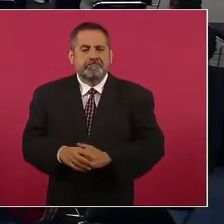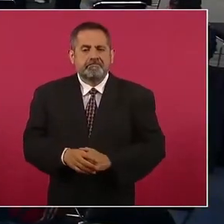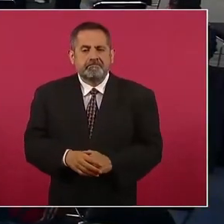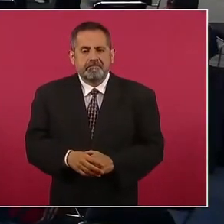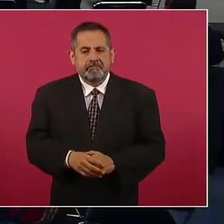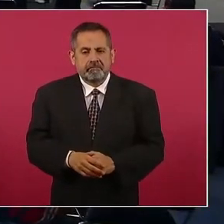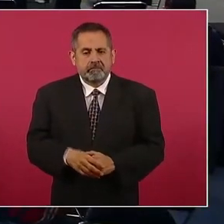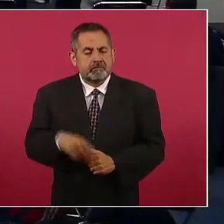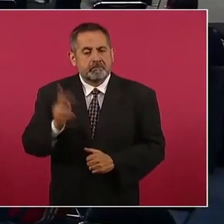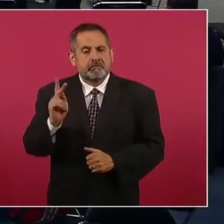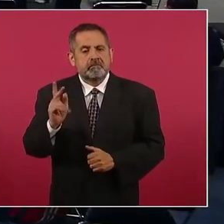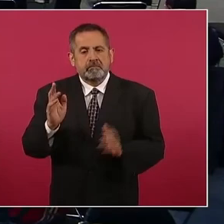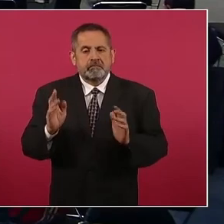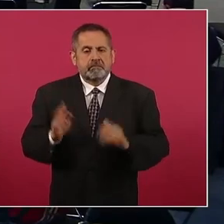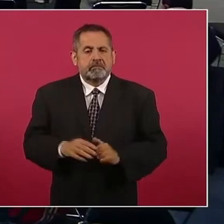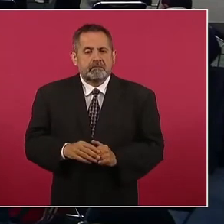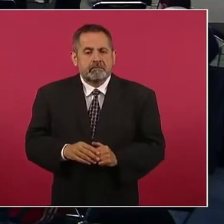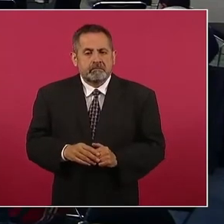Pero